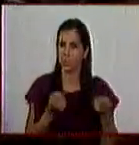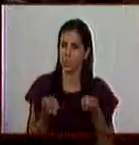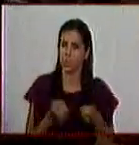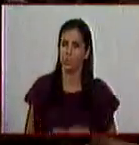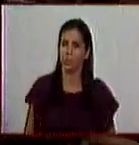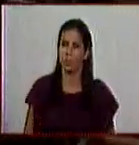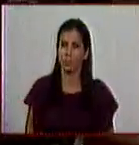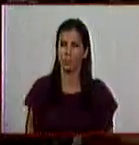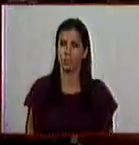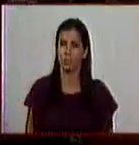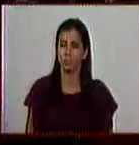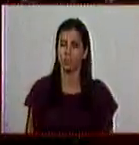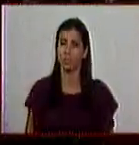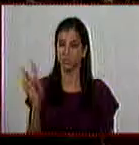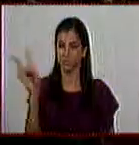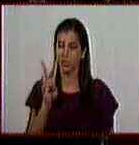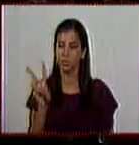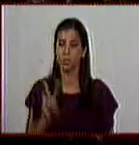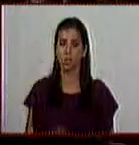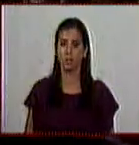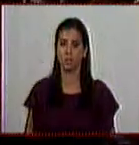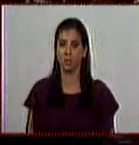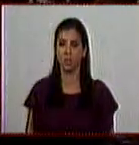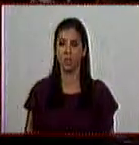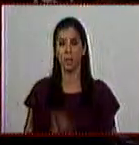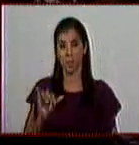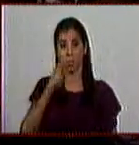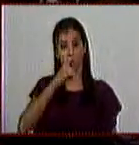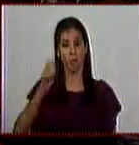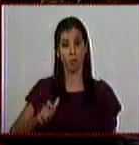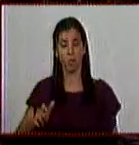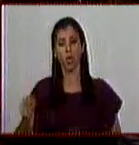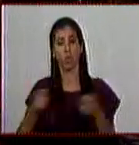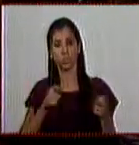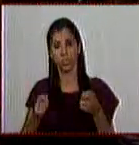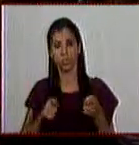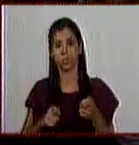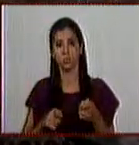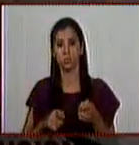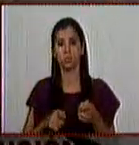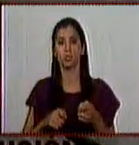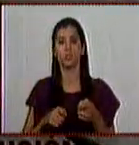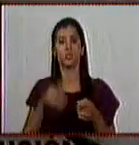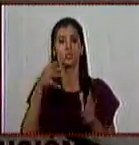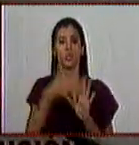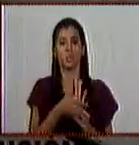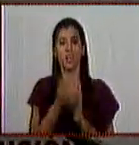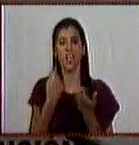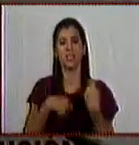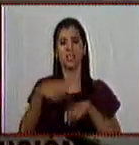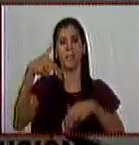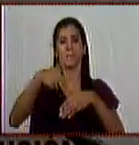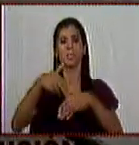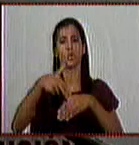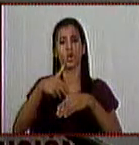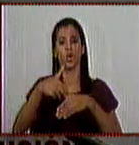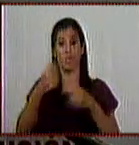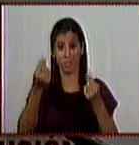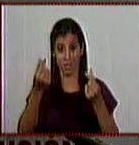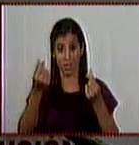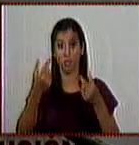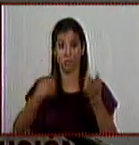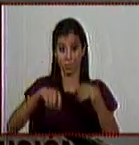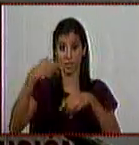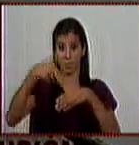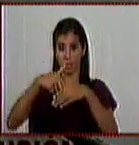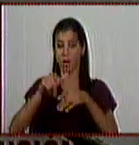historia de Venezuela por parte del pueblo venezolano renta petrolera que no quiere decir que